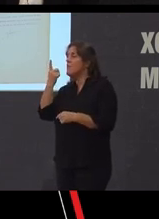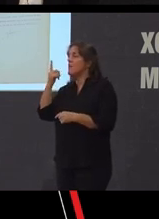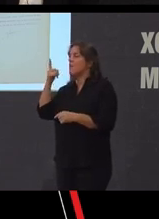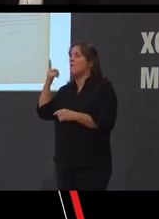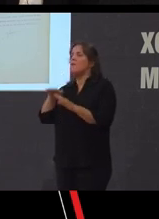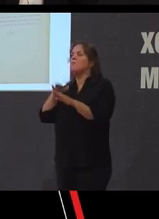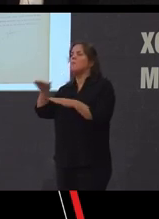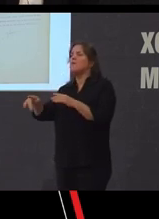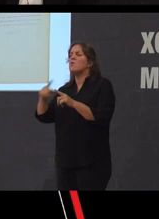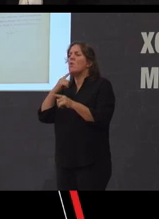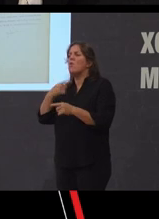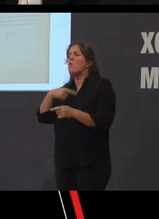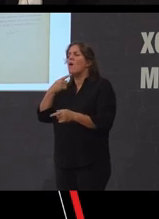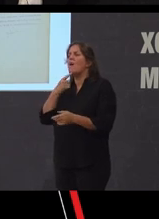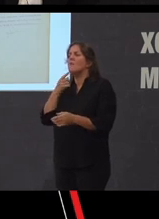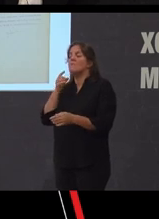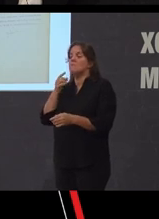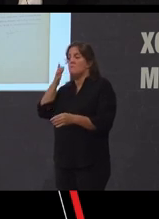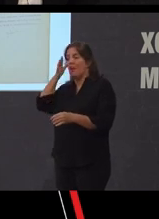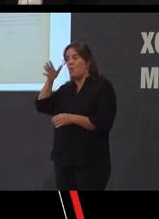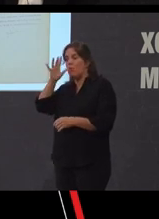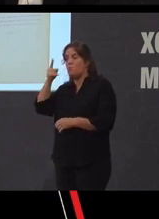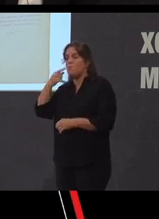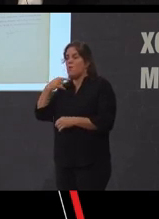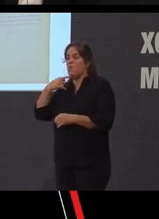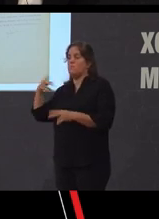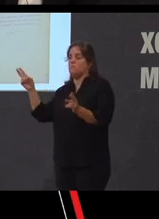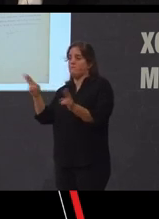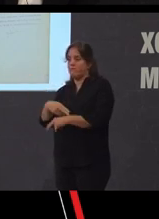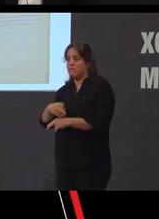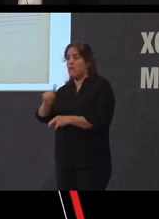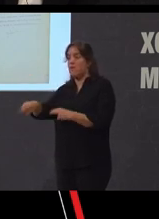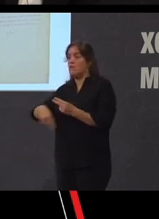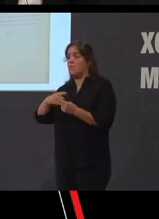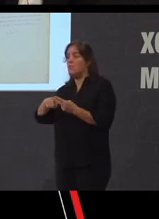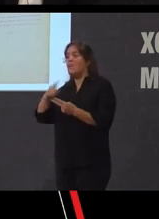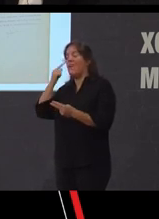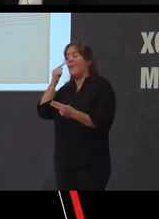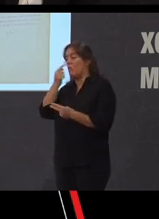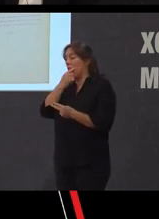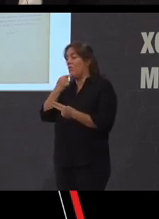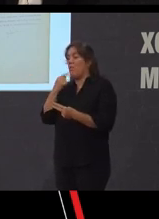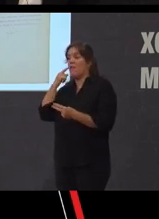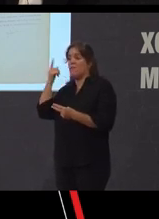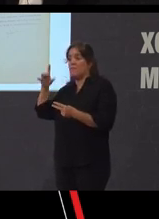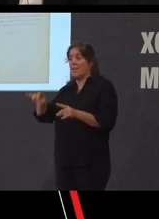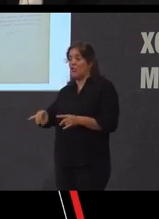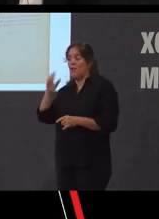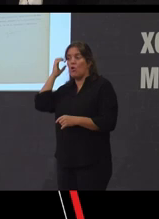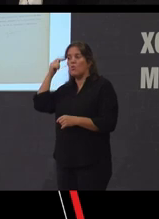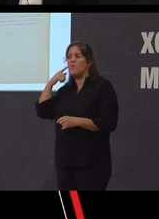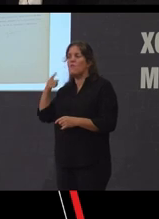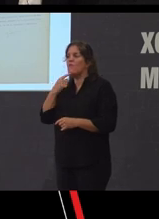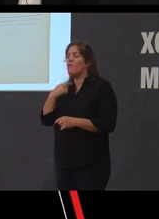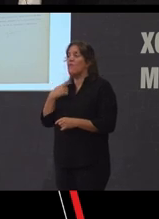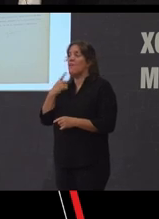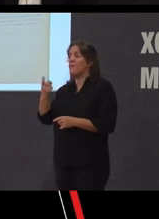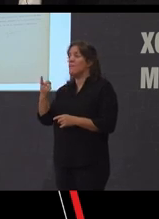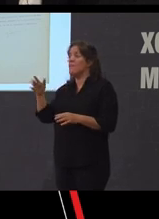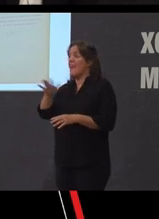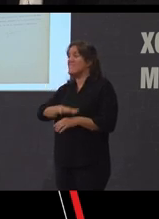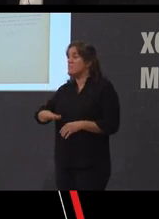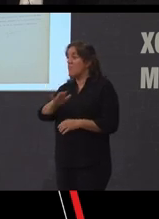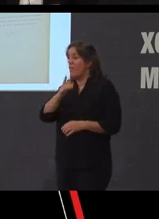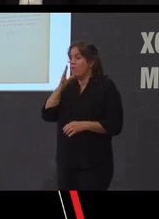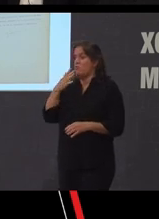pleitos son denegados, a Audiencia Territorial da Coruña xa vai recoñecer que estes espazos pertencen ás comunidades, precisamente por ese argumento de que os